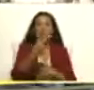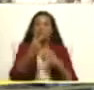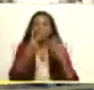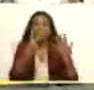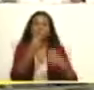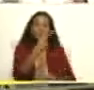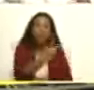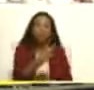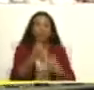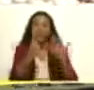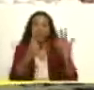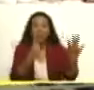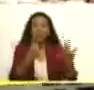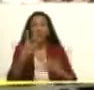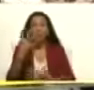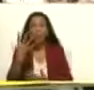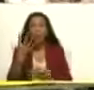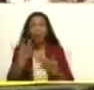264 columnas,